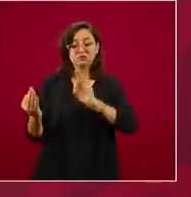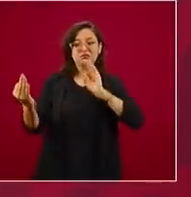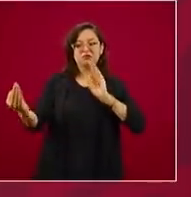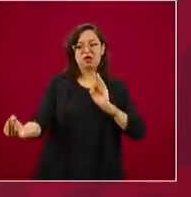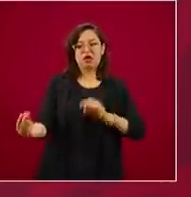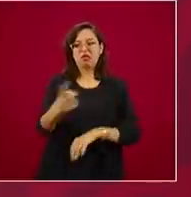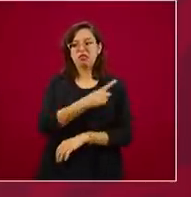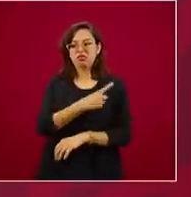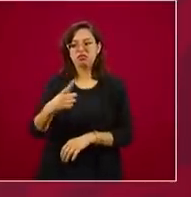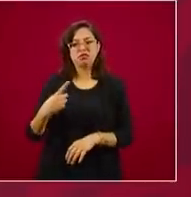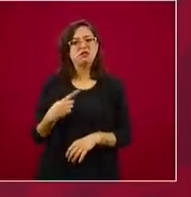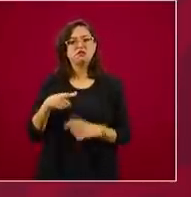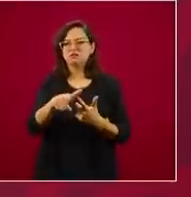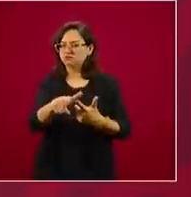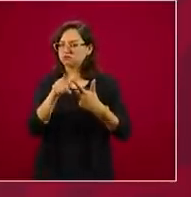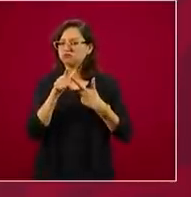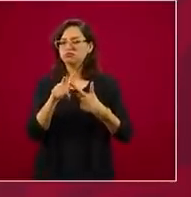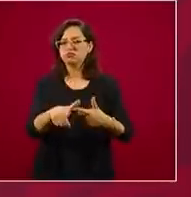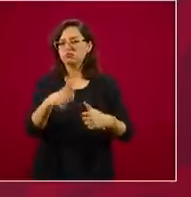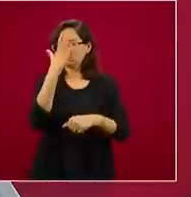la tenemos que mantener.